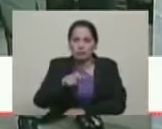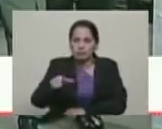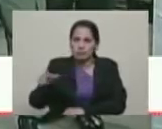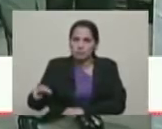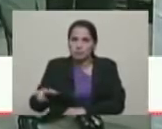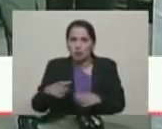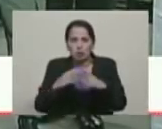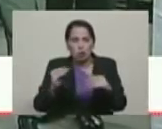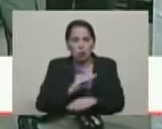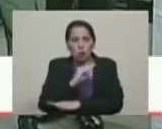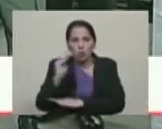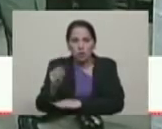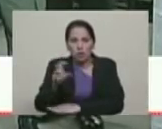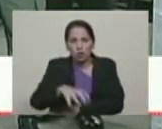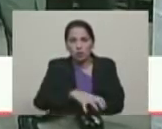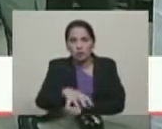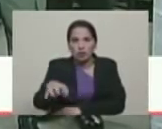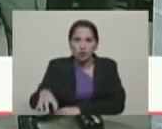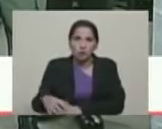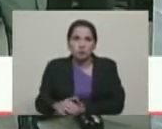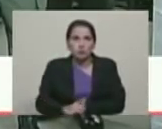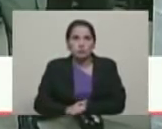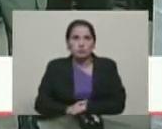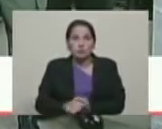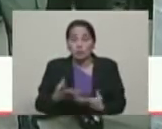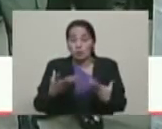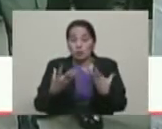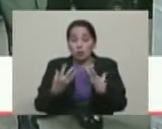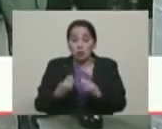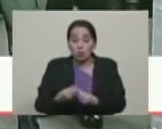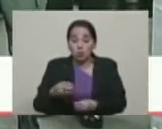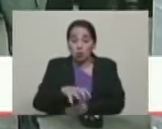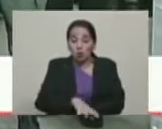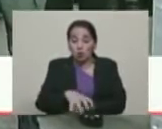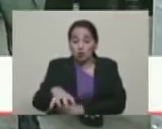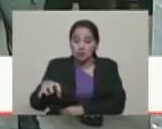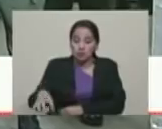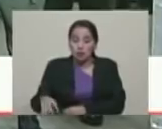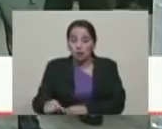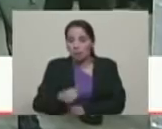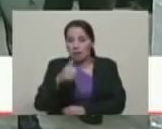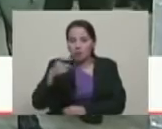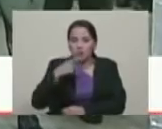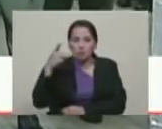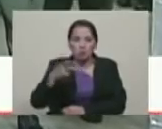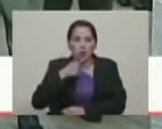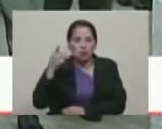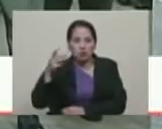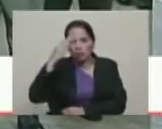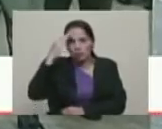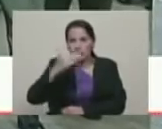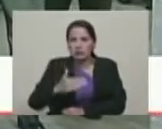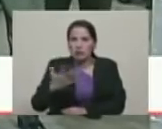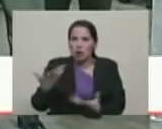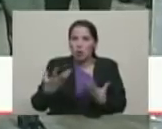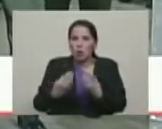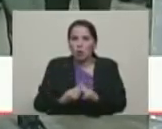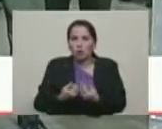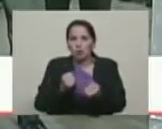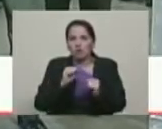y protectoras de los estados, junto a los estados mayores, políticos, militares, junto a